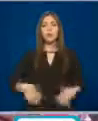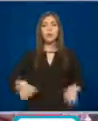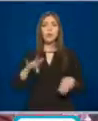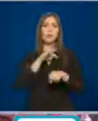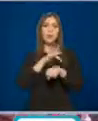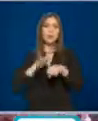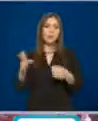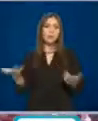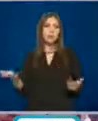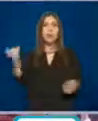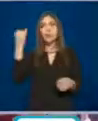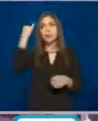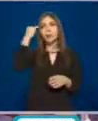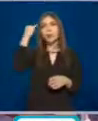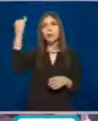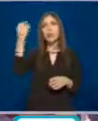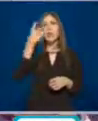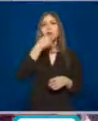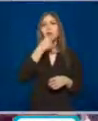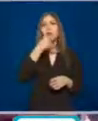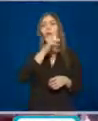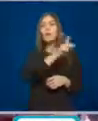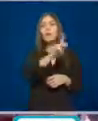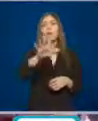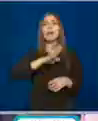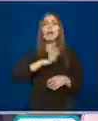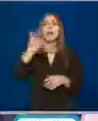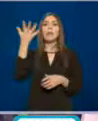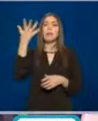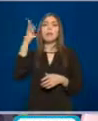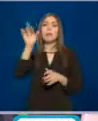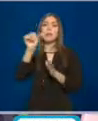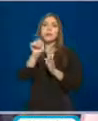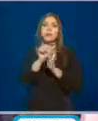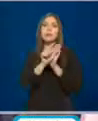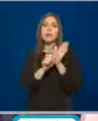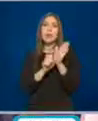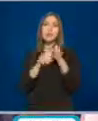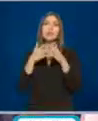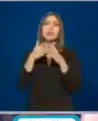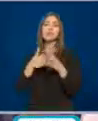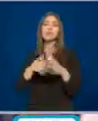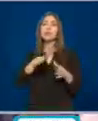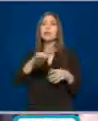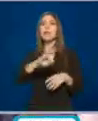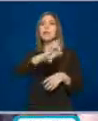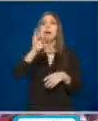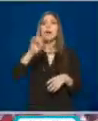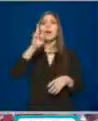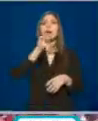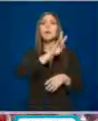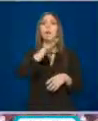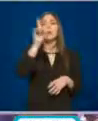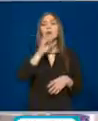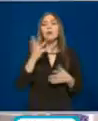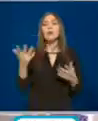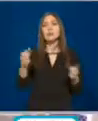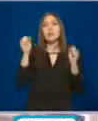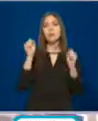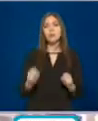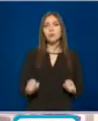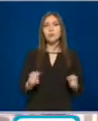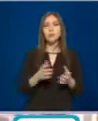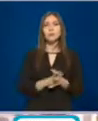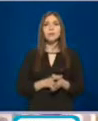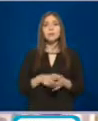Seguro, así, Imagínate, las para tahitianas. estos hombres Claro. que llevaban 10 meses en el mar sin ver a ninguna mujer. Exactamente. Seguramente. Bueno, pues